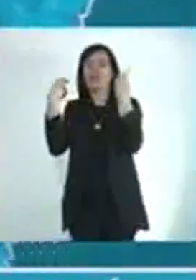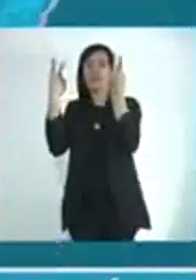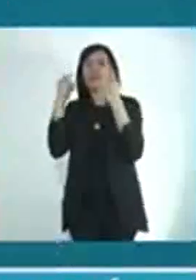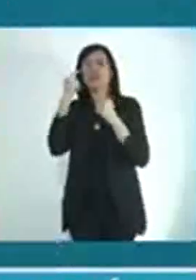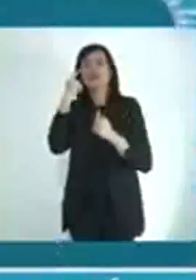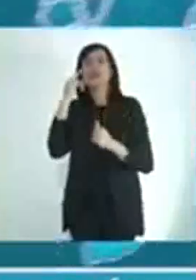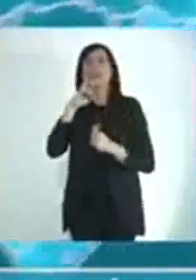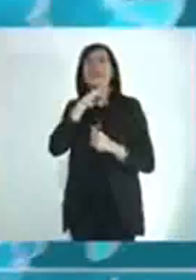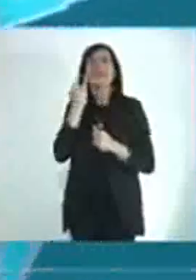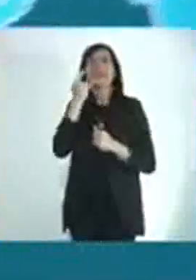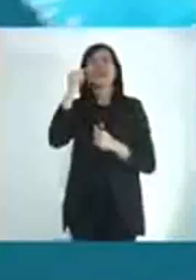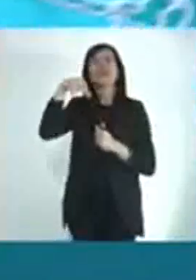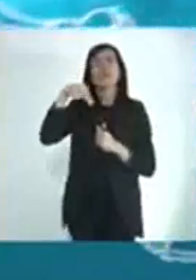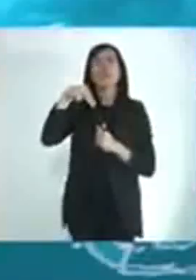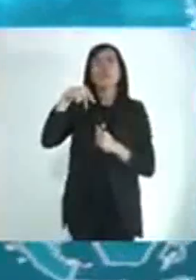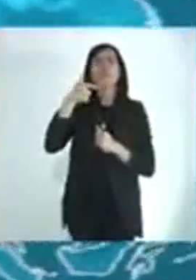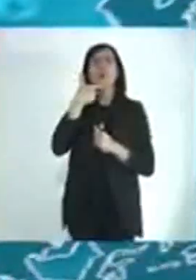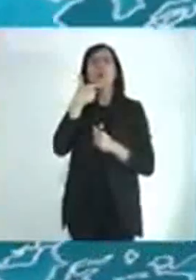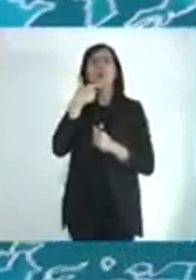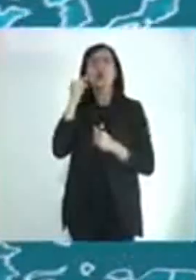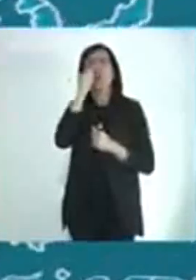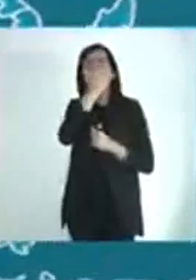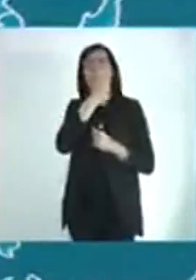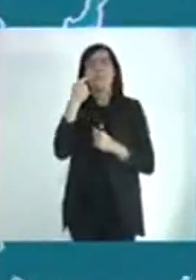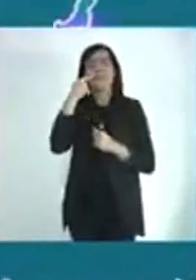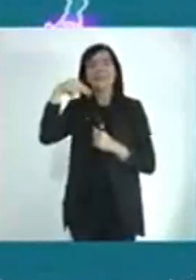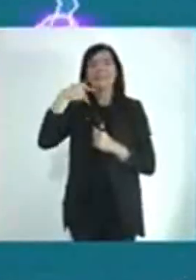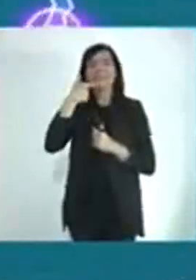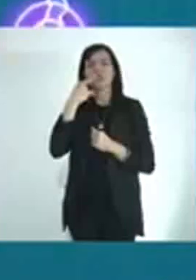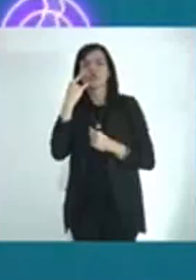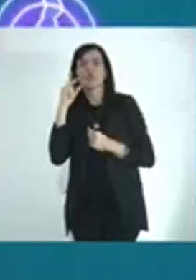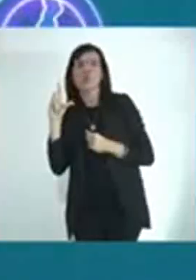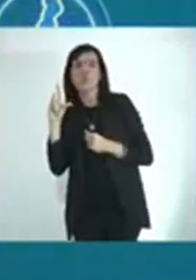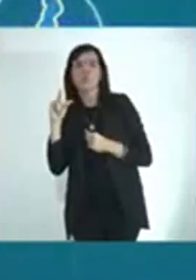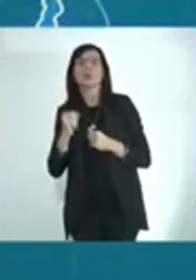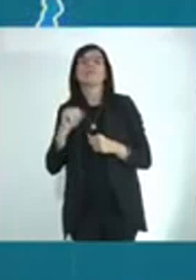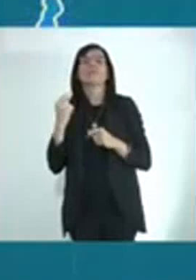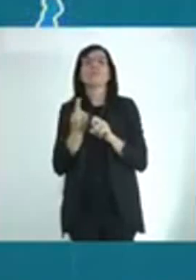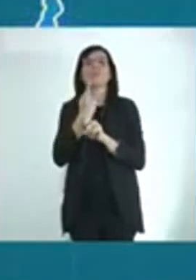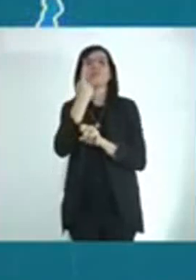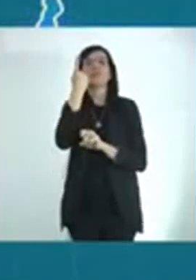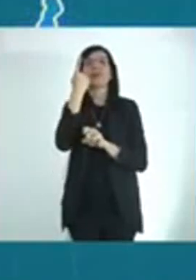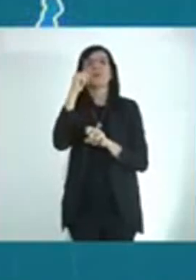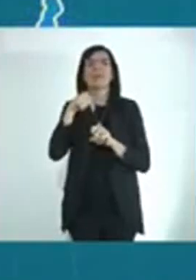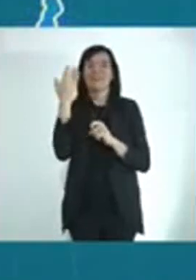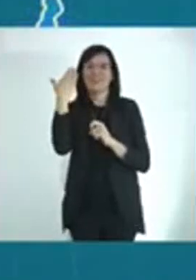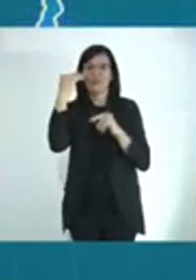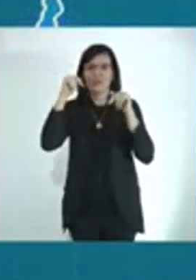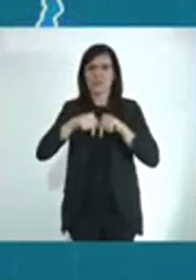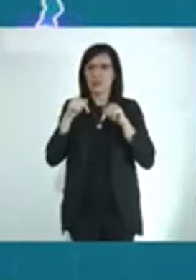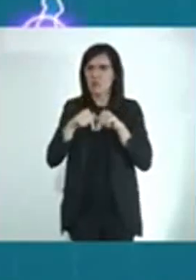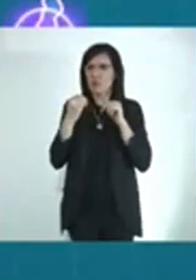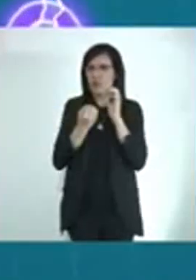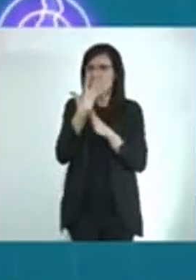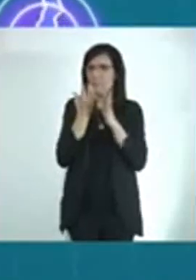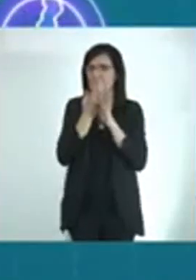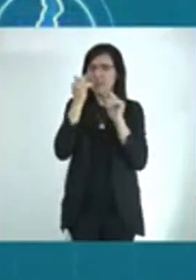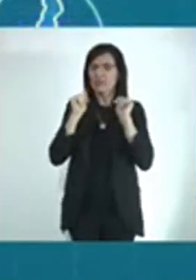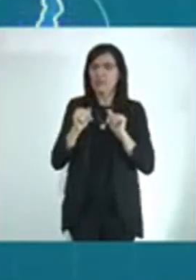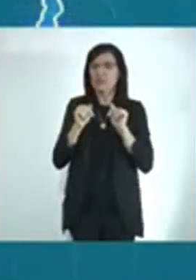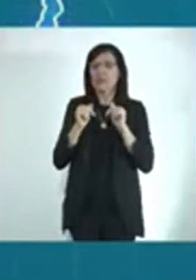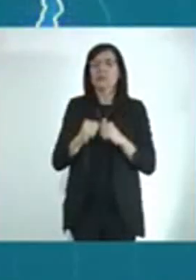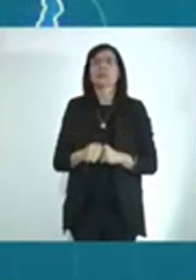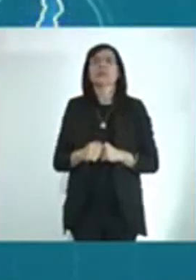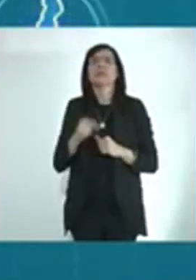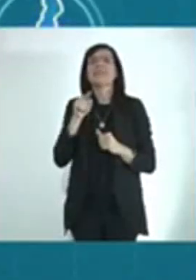espera Jun Yomitsu. Ahí está nuestro primer conferencista de esta jornada. Bueno, él